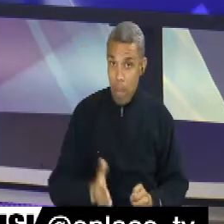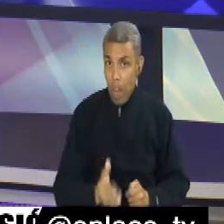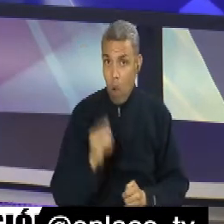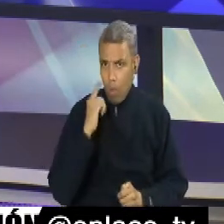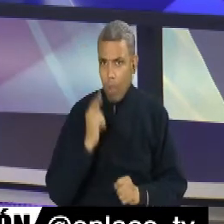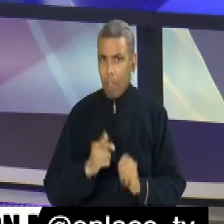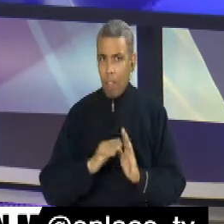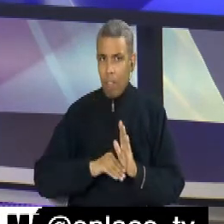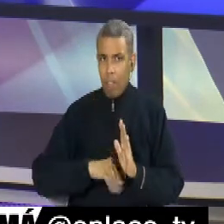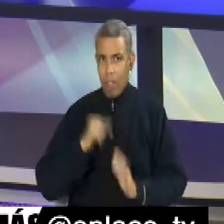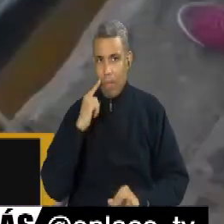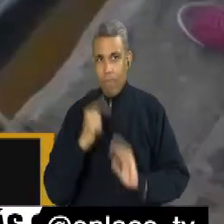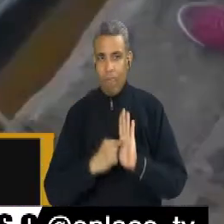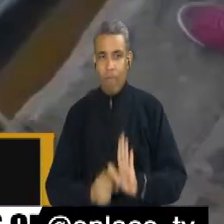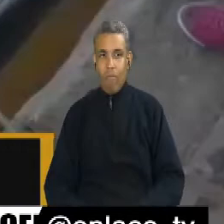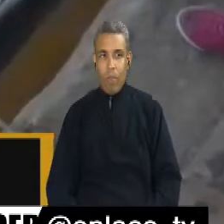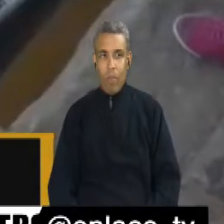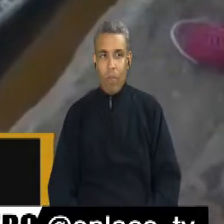especies.